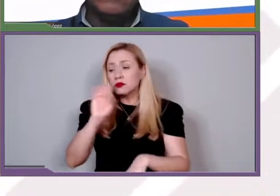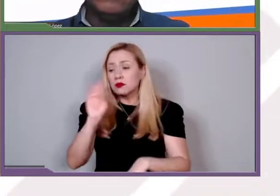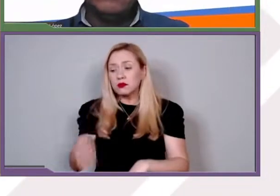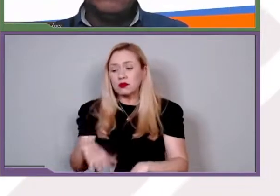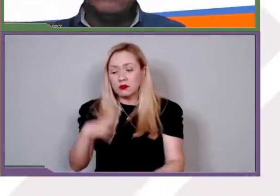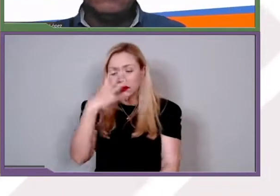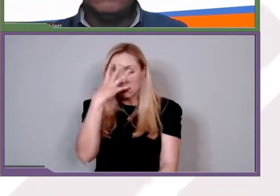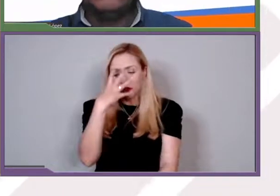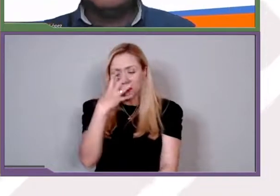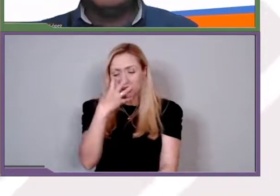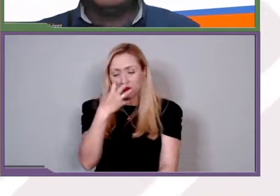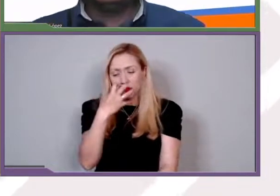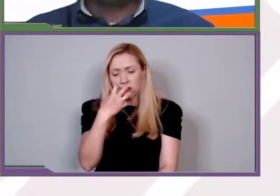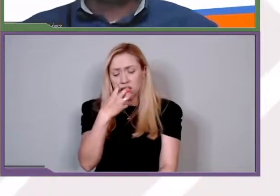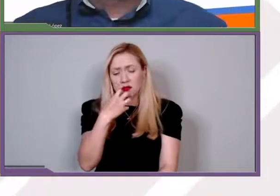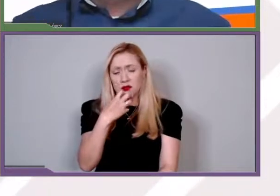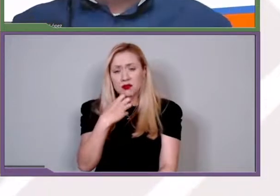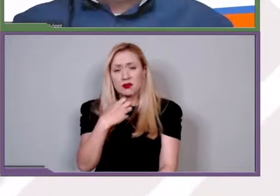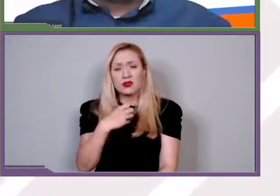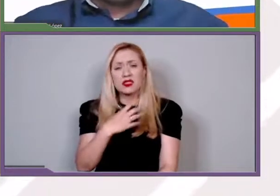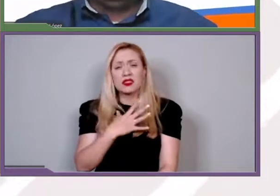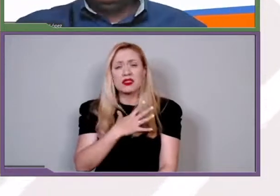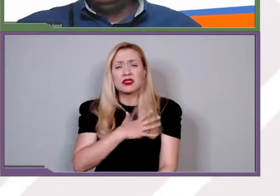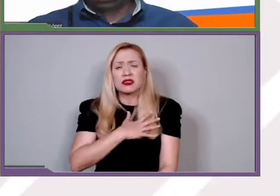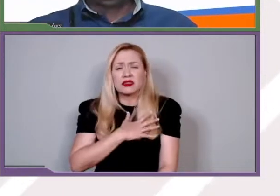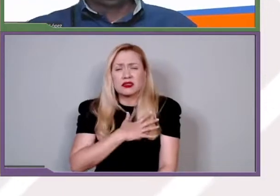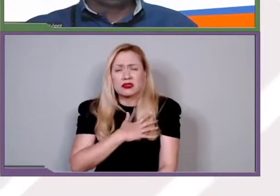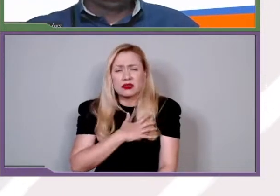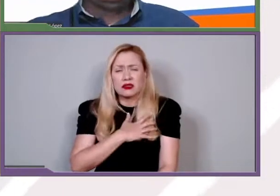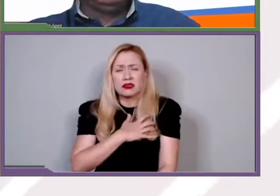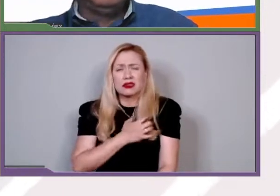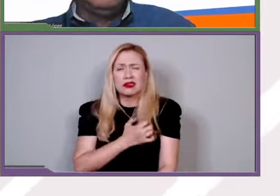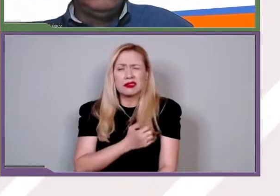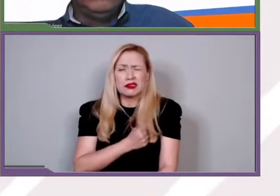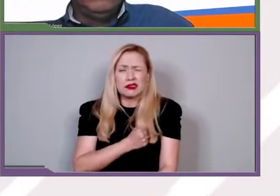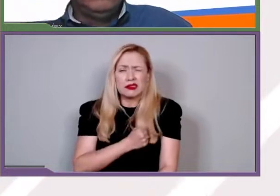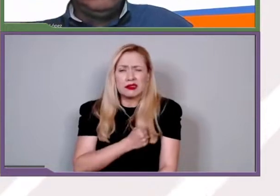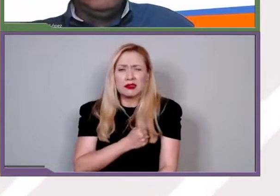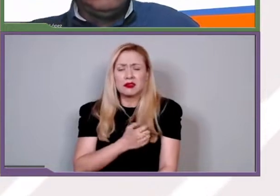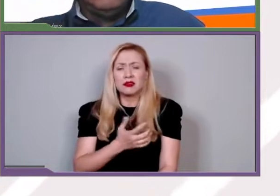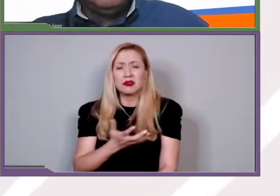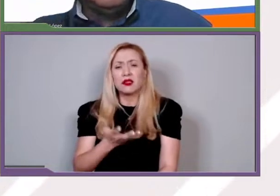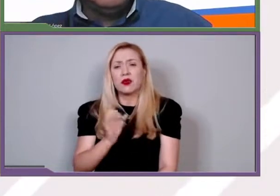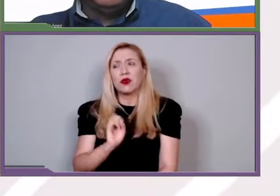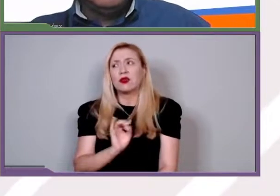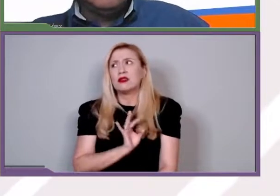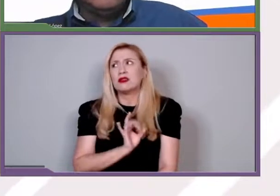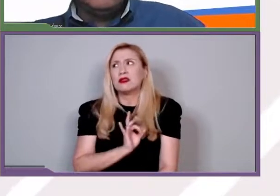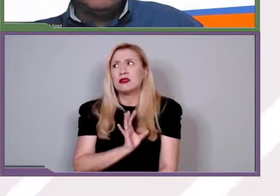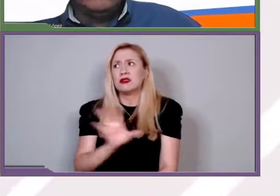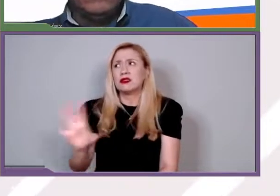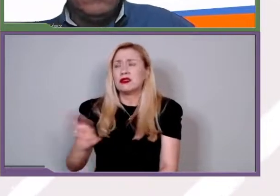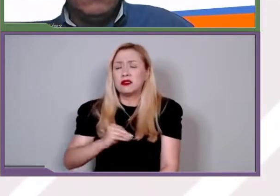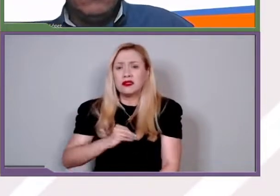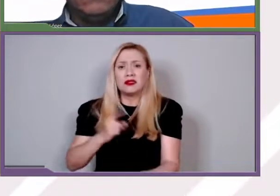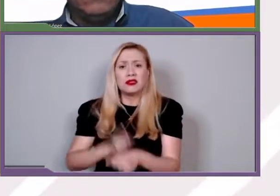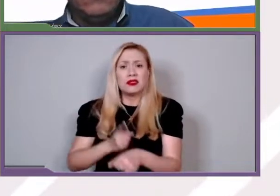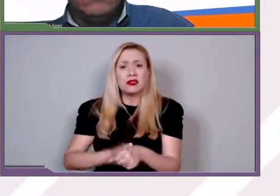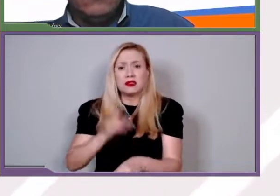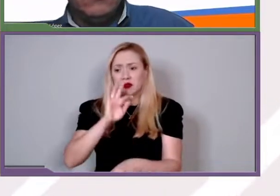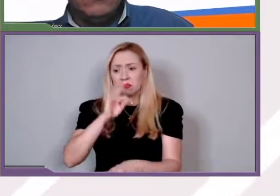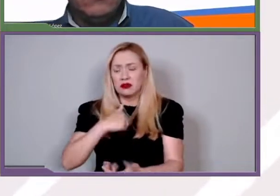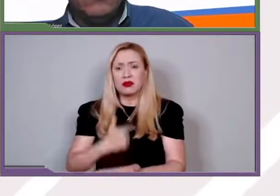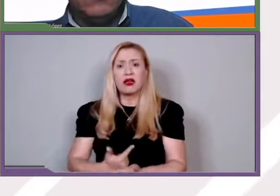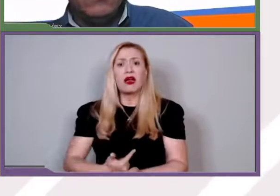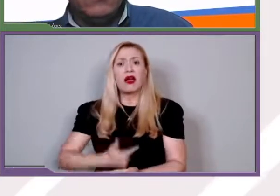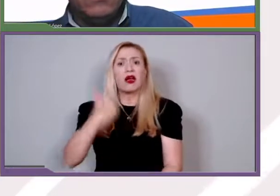un, pues sí, en un temor fundado de contraer la enfermedad y de manera grave. Angelita,